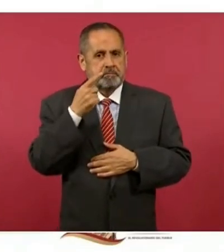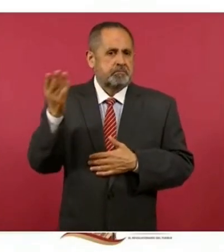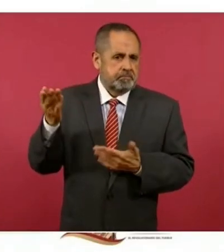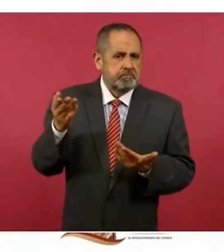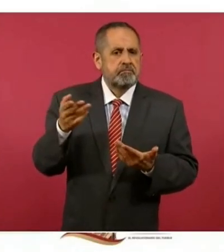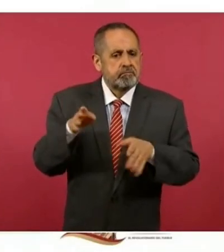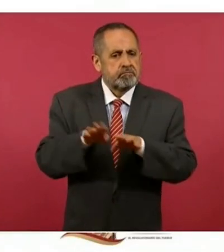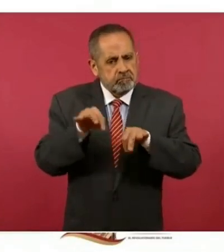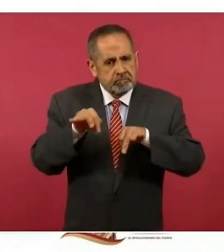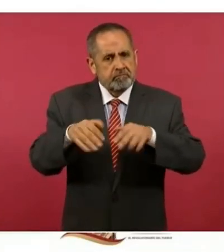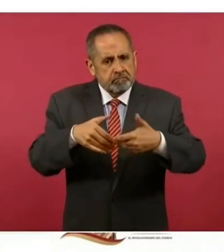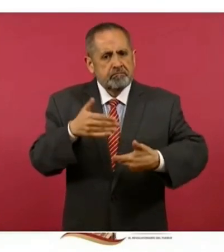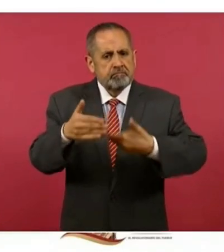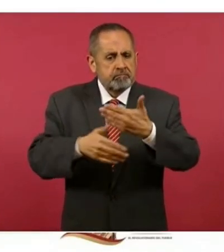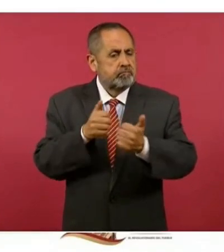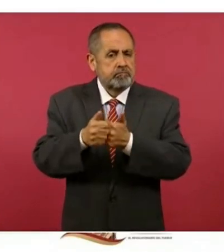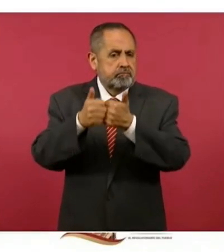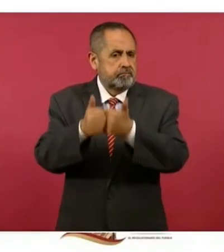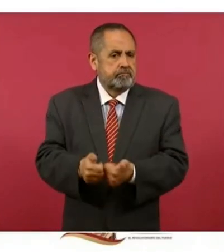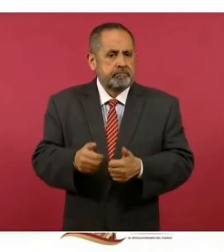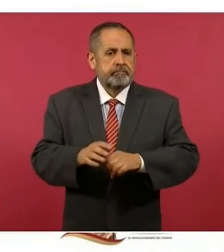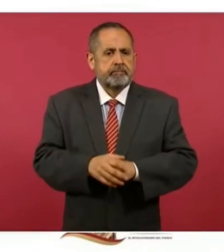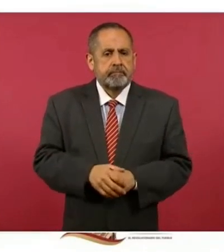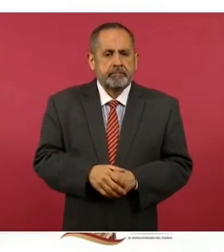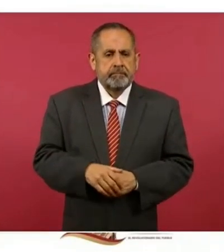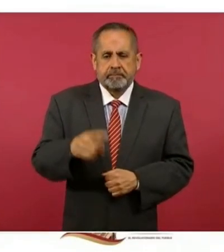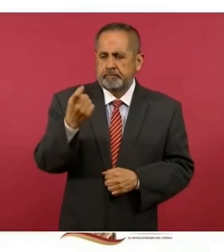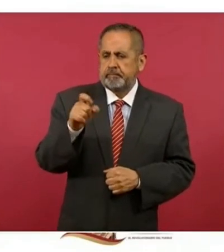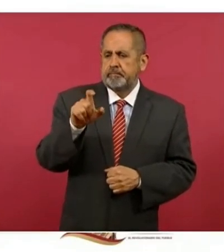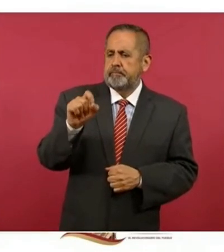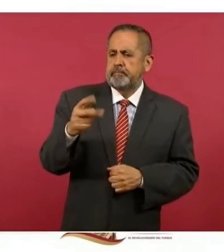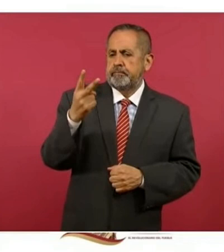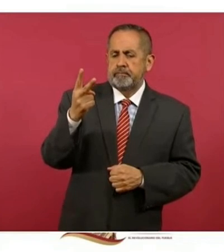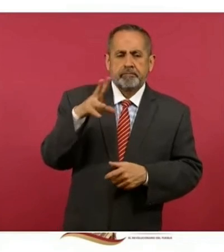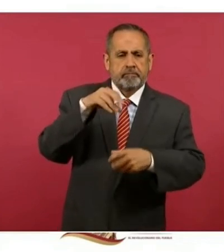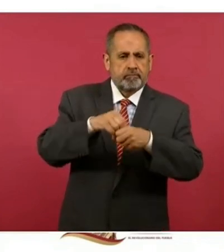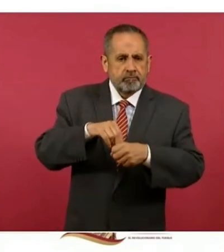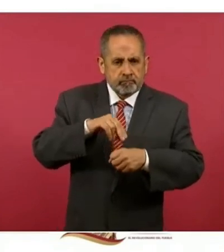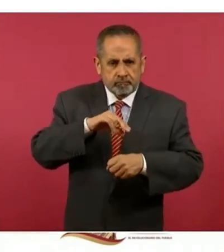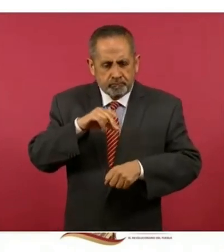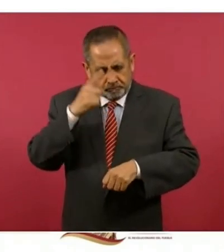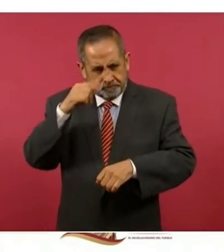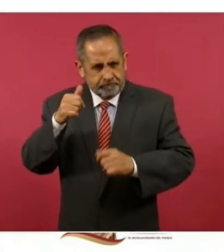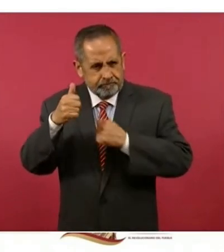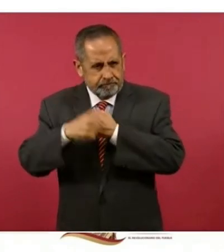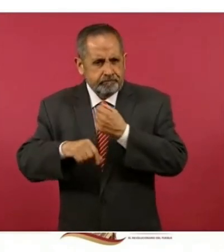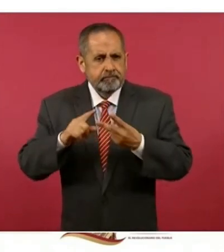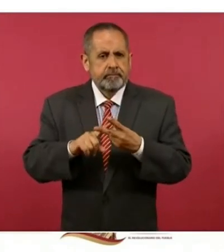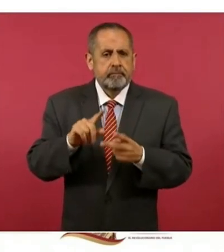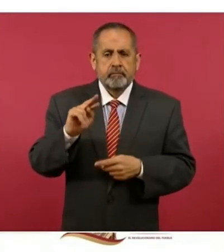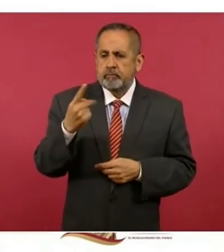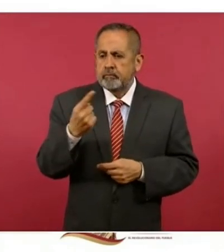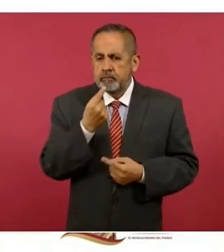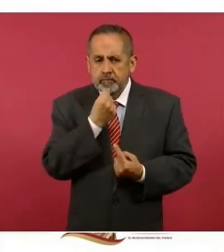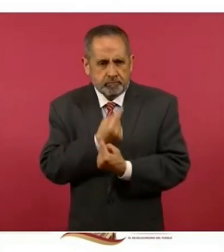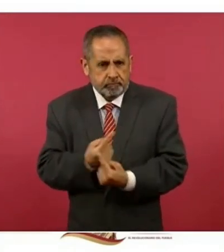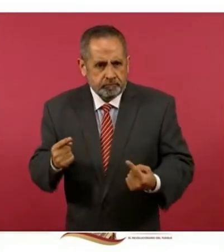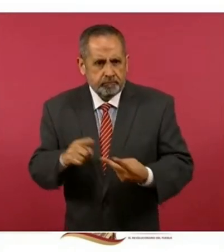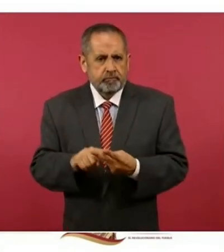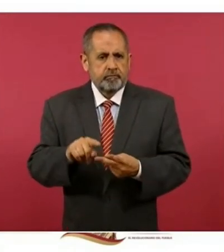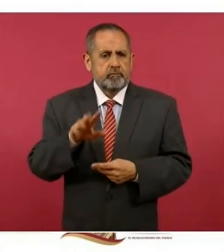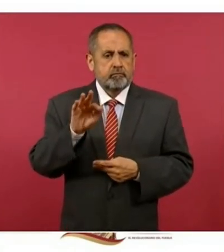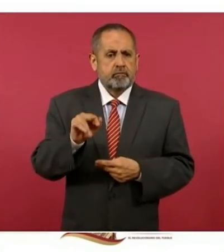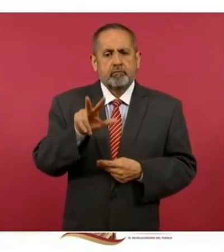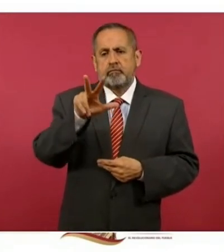ahí trabajando de manera permanente. 122 internistas, 81 pediatras, 68 cirujanos,